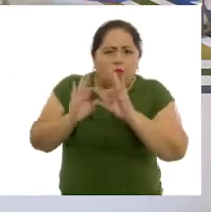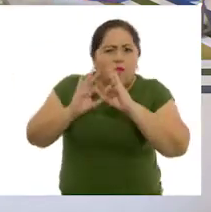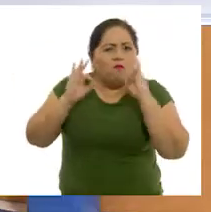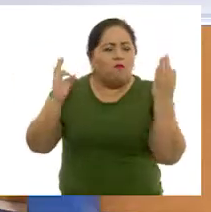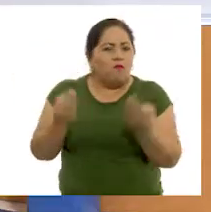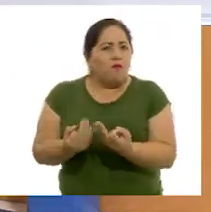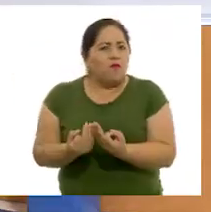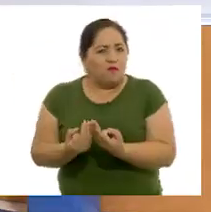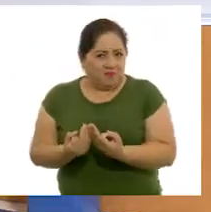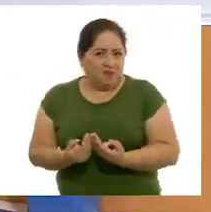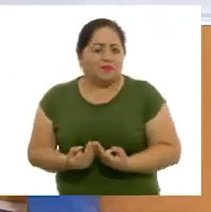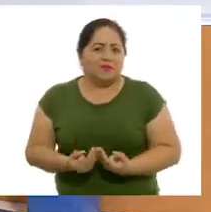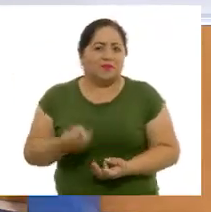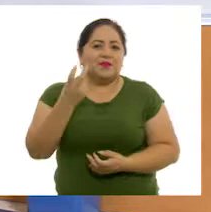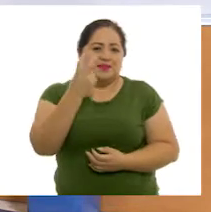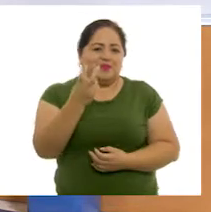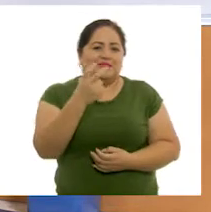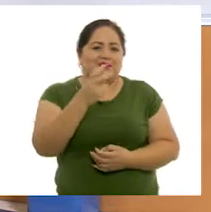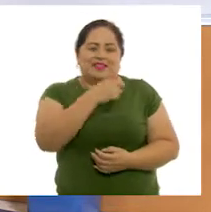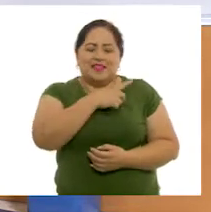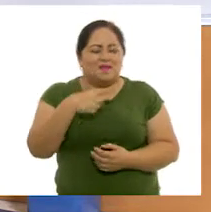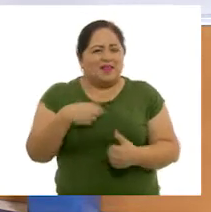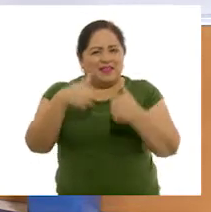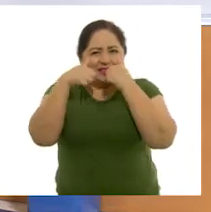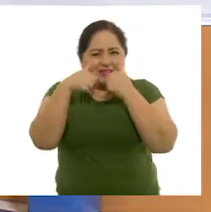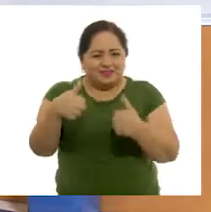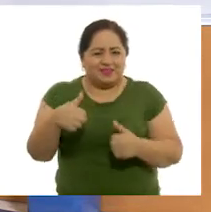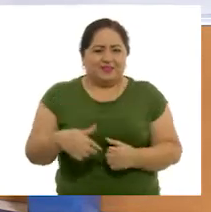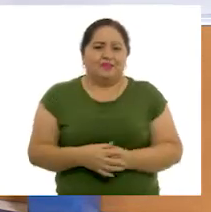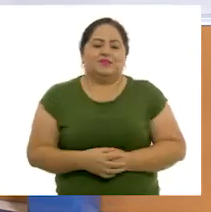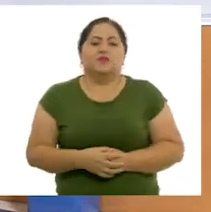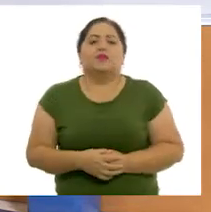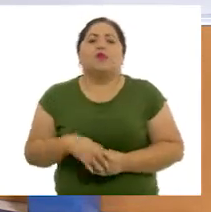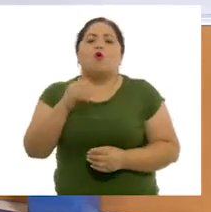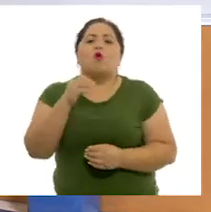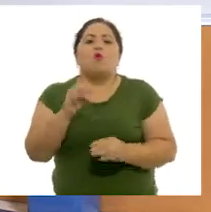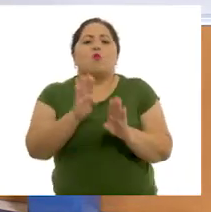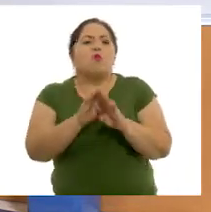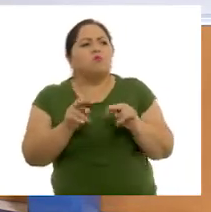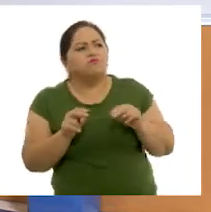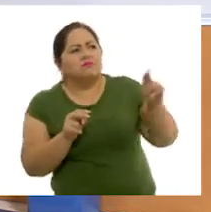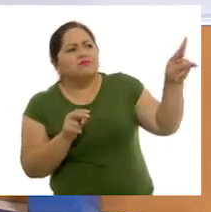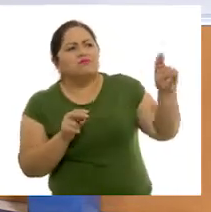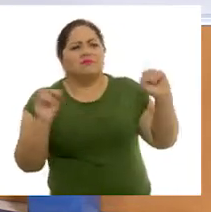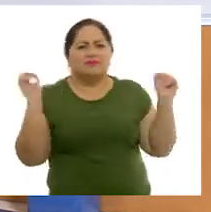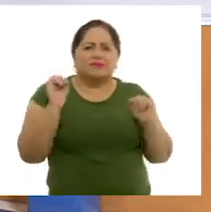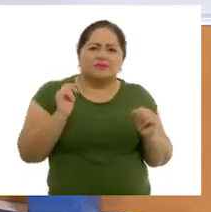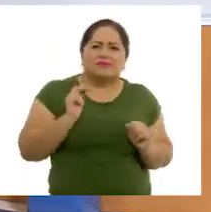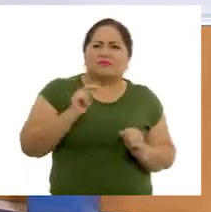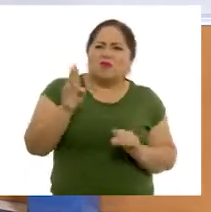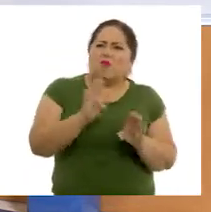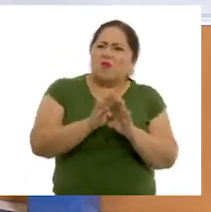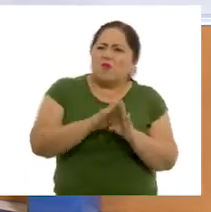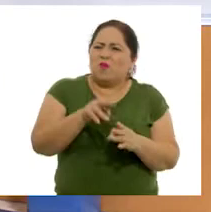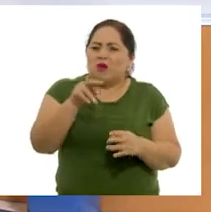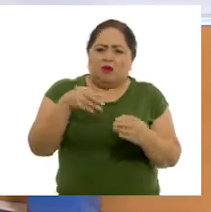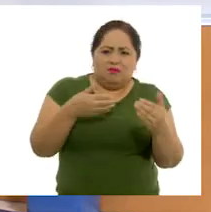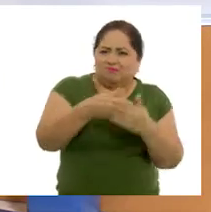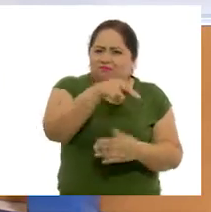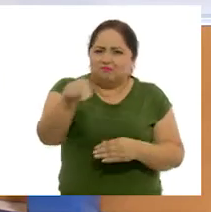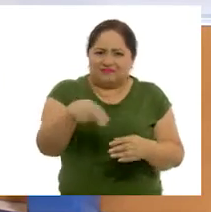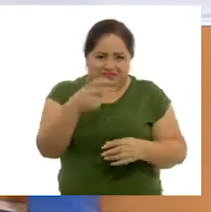llegaste, ah qué bueno. Y no ponemos mucha atención a veces a los ademanes o a la forma de desplazamiento o de dónde van o por qué van de un lugar a